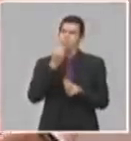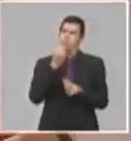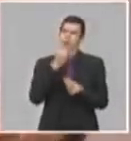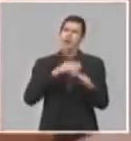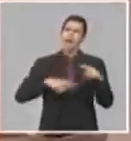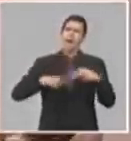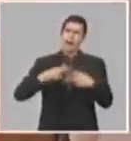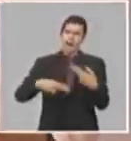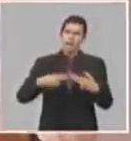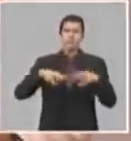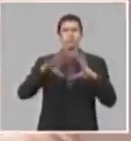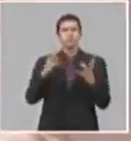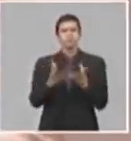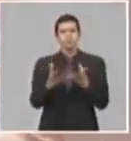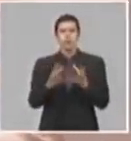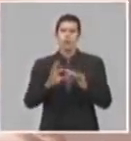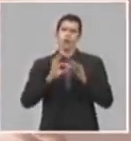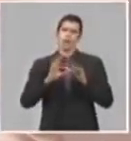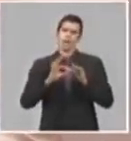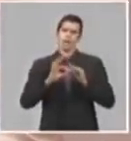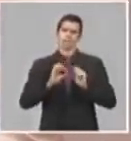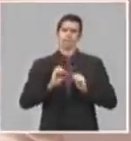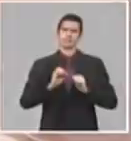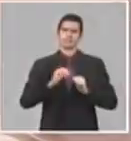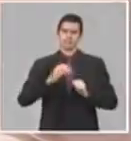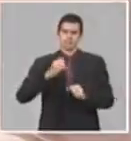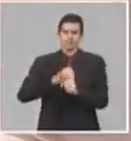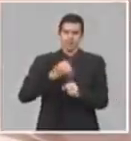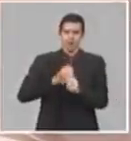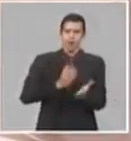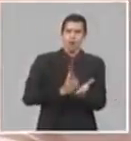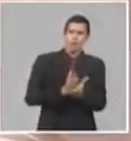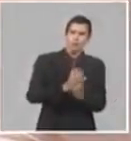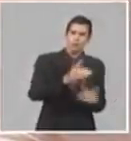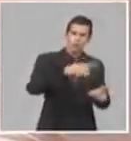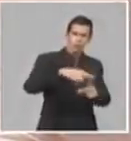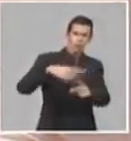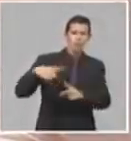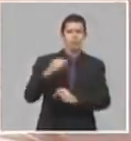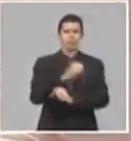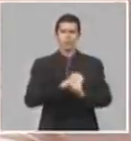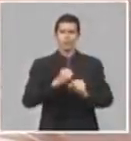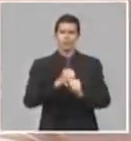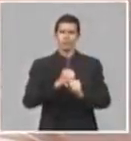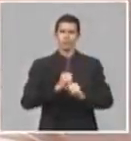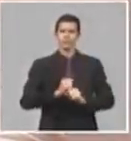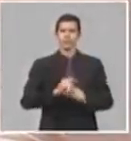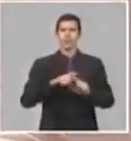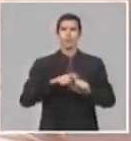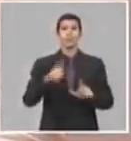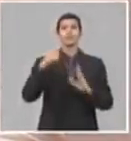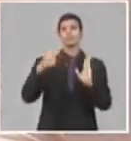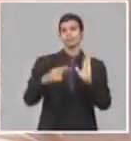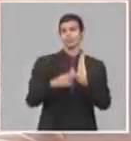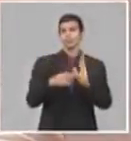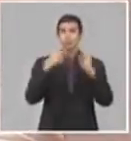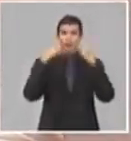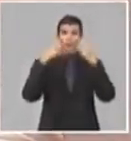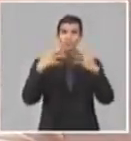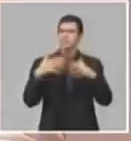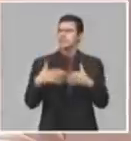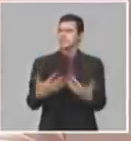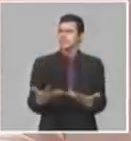agricultura brinden las materias primas, los insumos necesarios para sostener